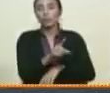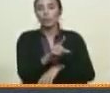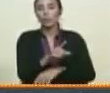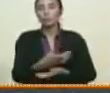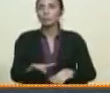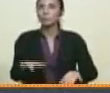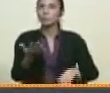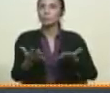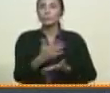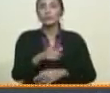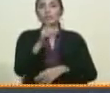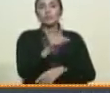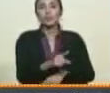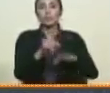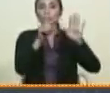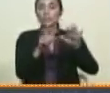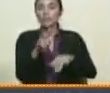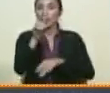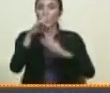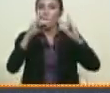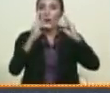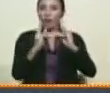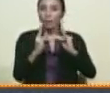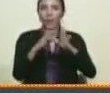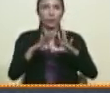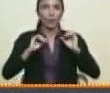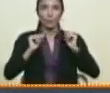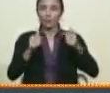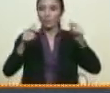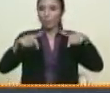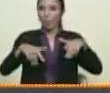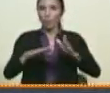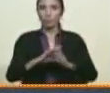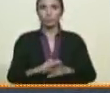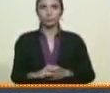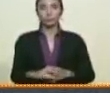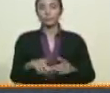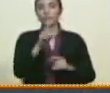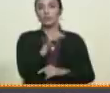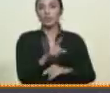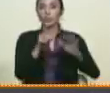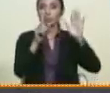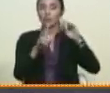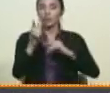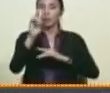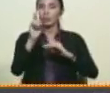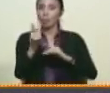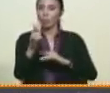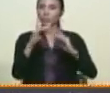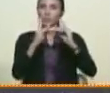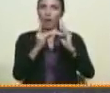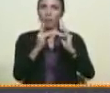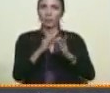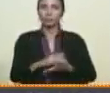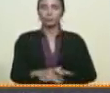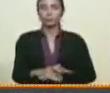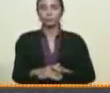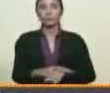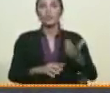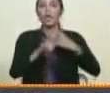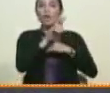162 camas en el arranque 162 camas capacidad total 20